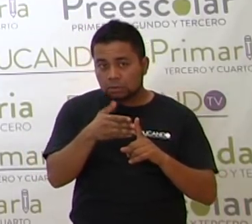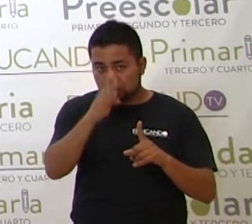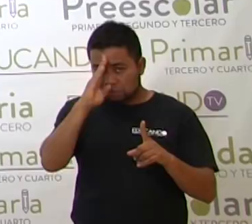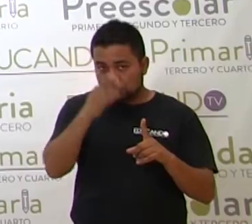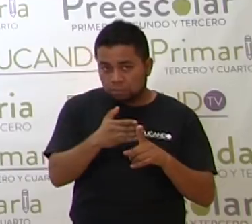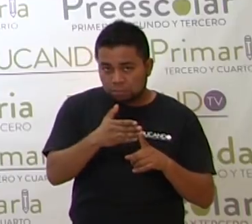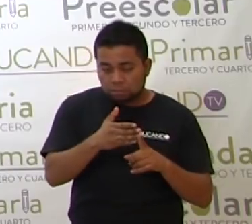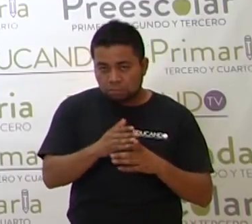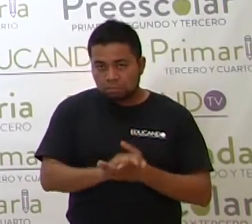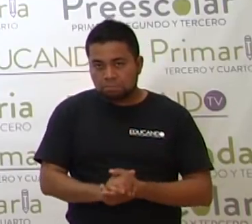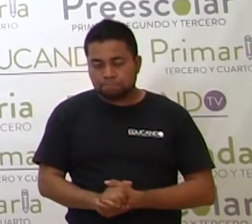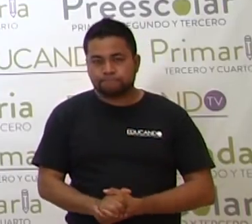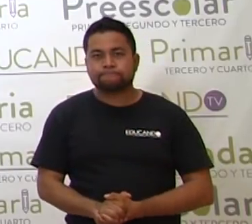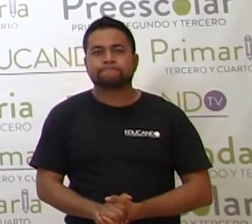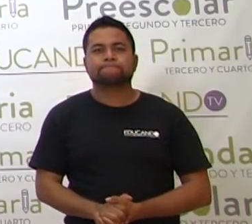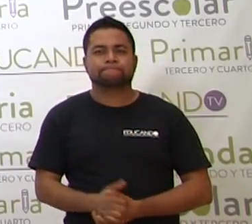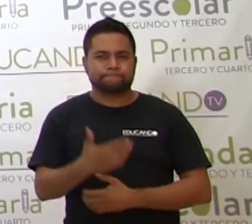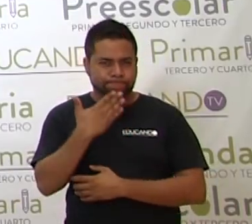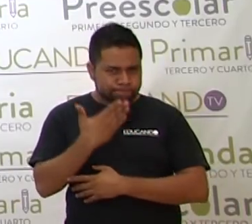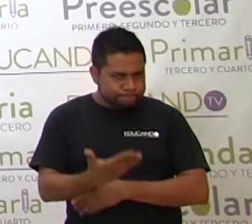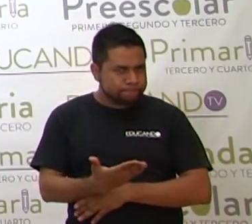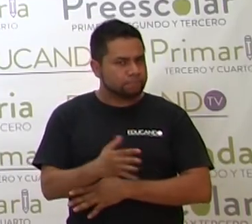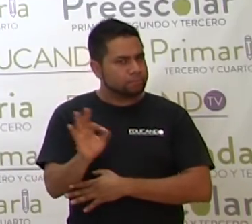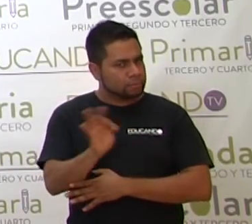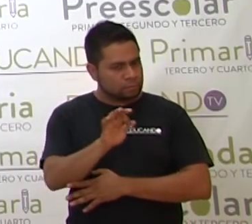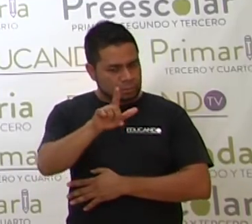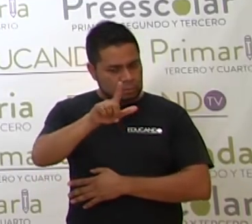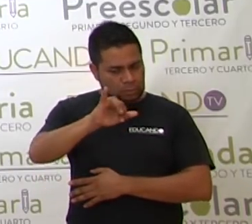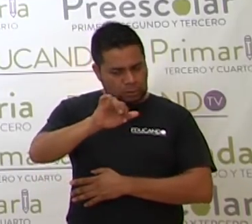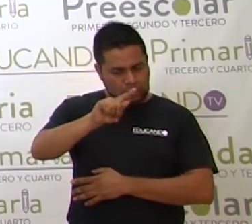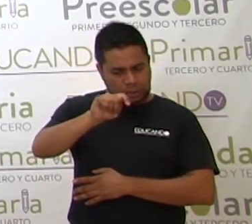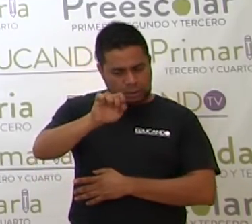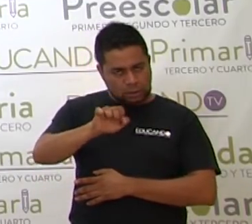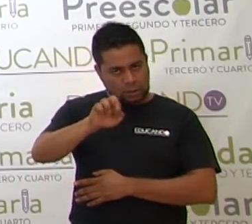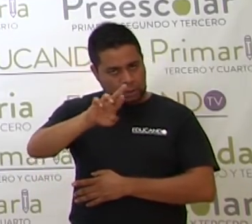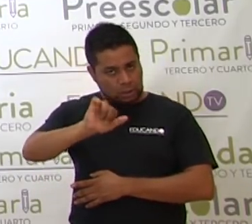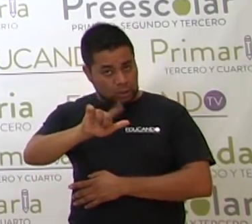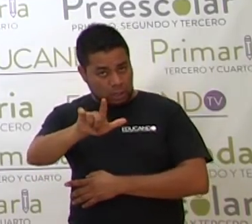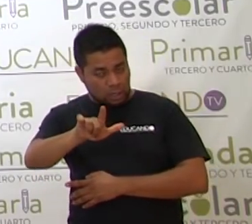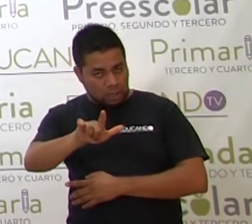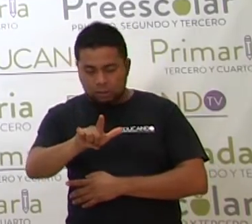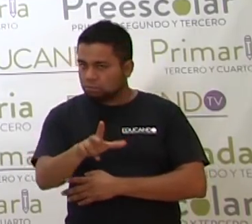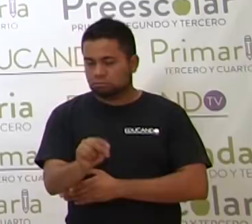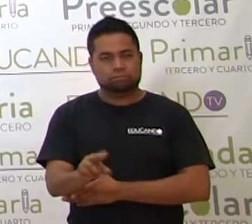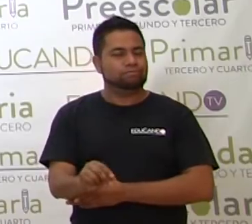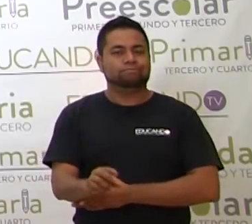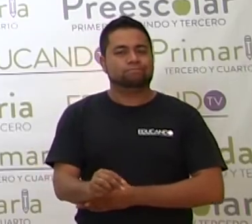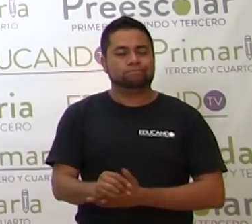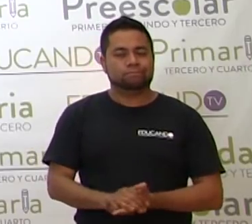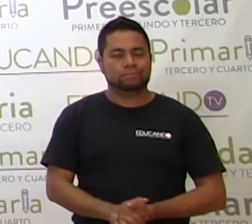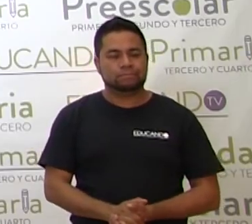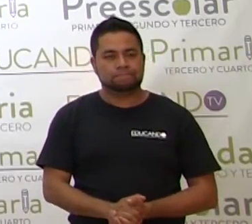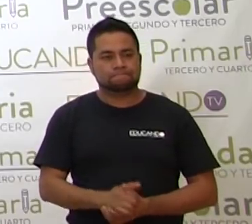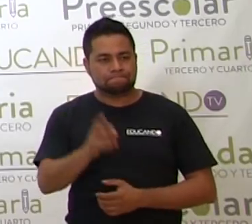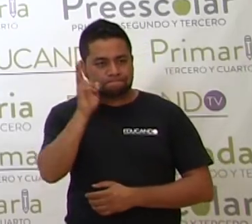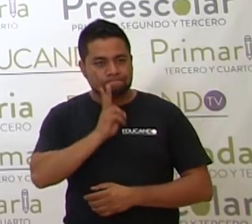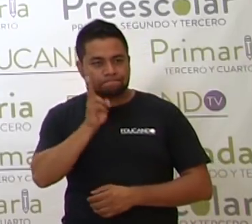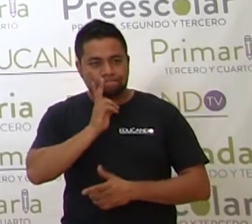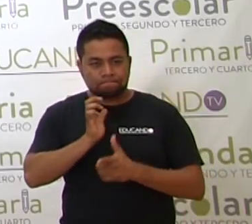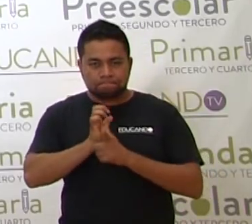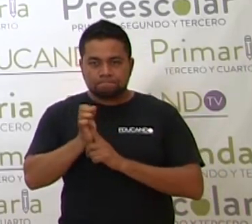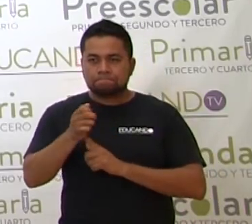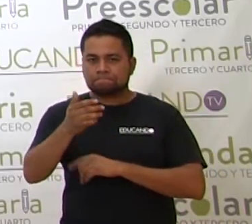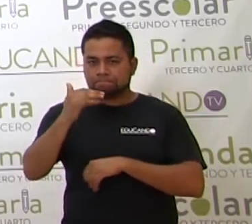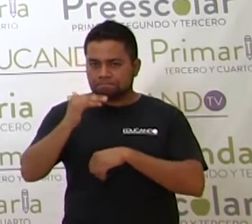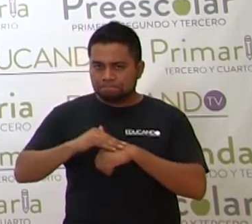¿Objetiva? Bien. ¿Puede ser literal? No, ¿verdad? A ver, entonces, niños y